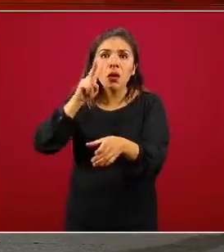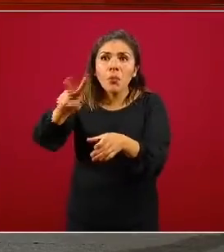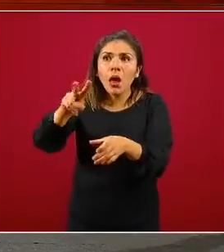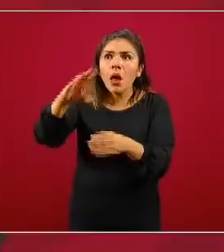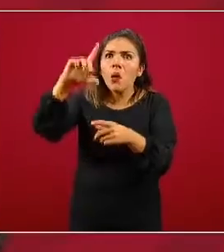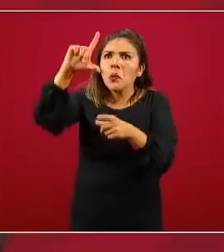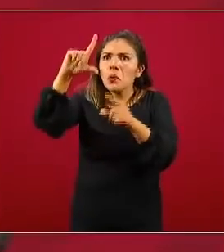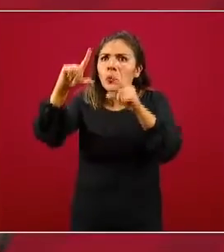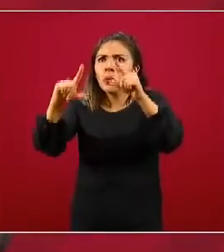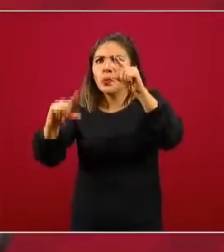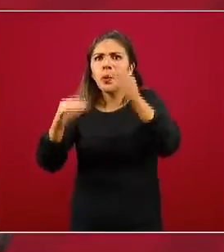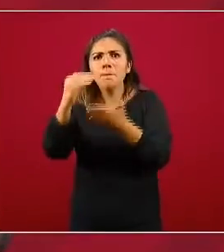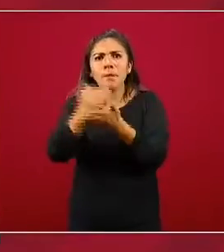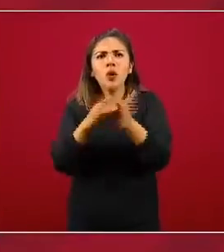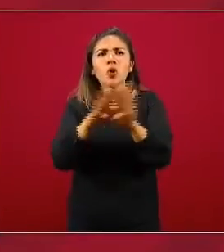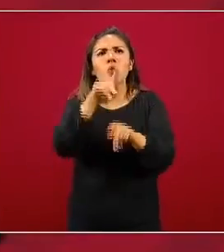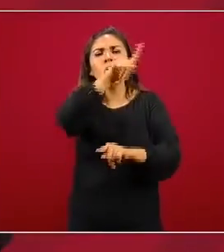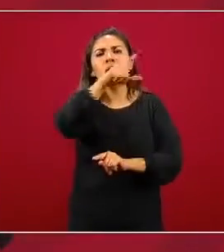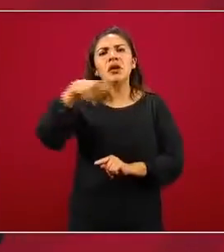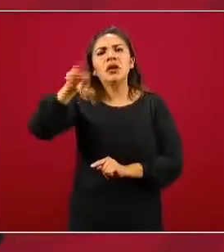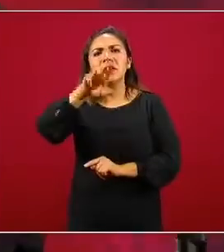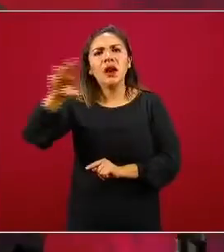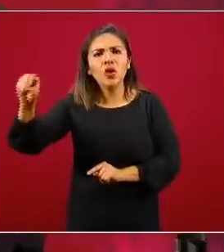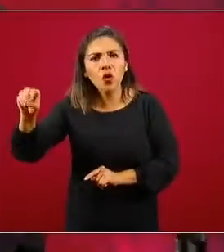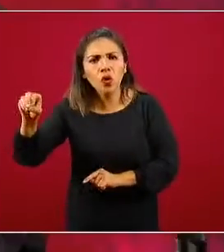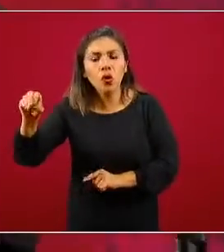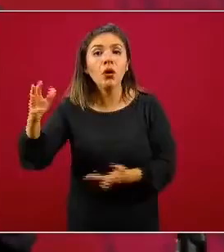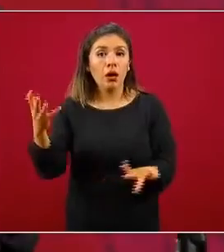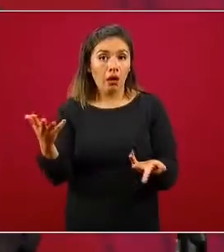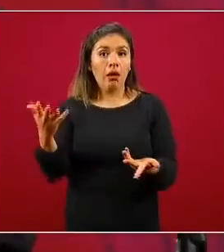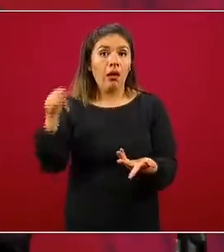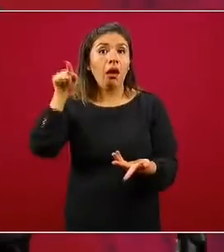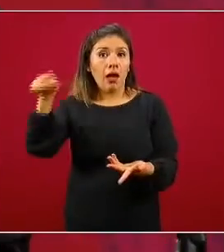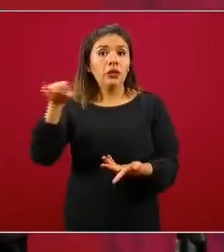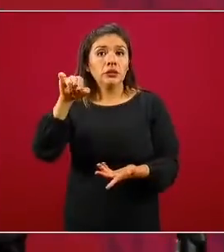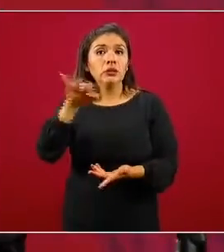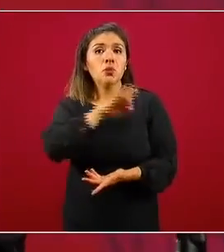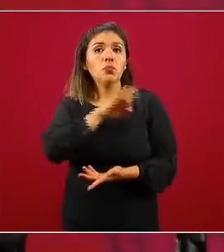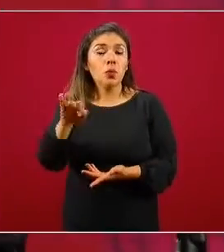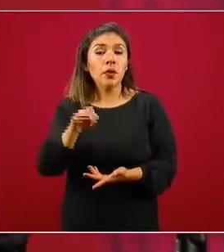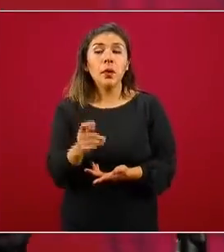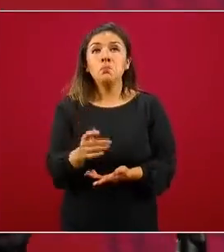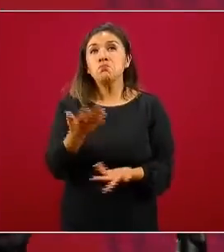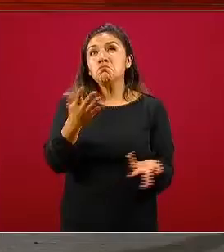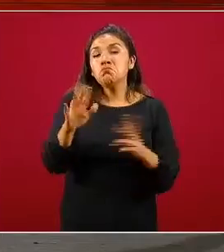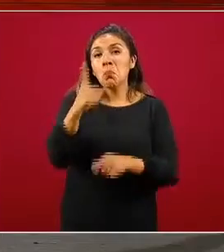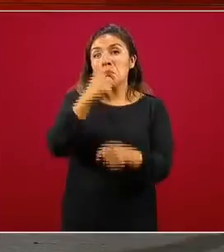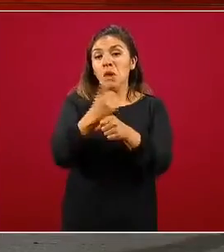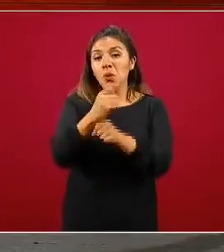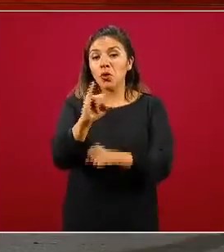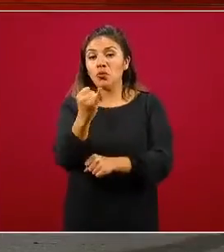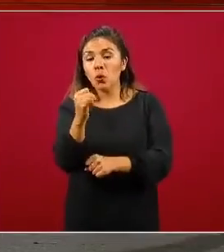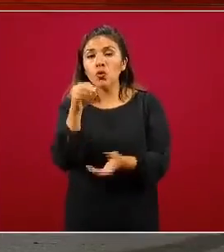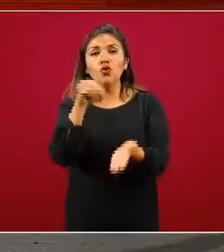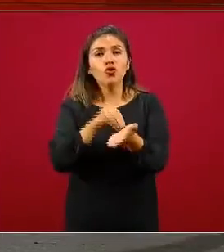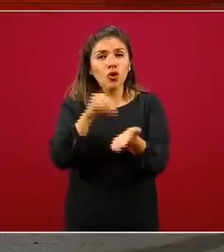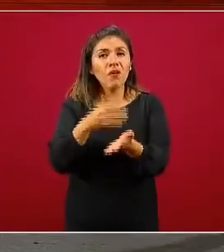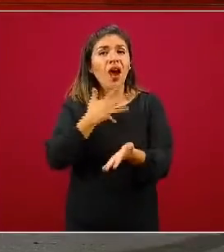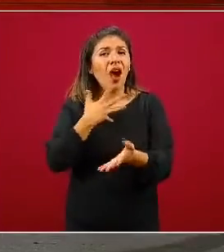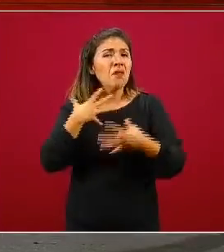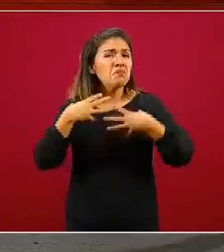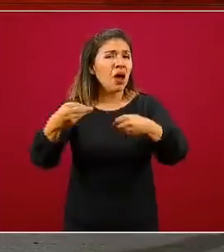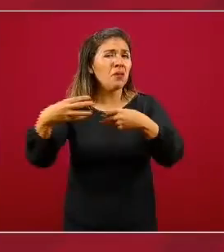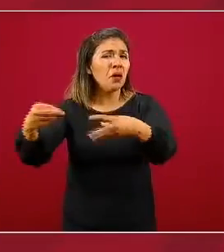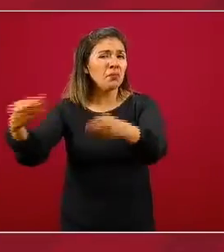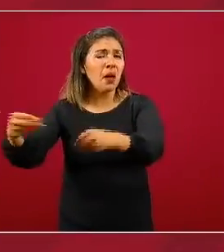baja, destaco Quintana Roo, es posible que al inicio, el 1 de junio, todavía tengan intensa